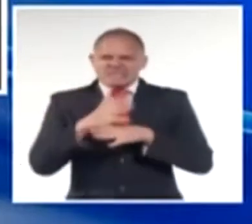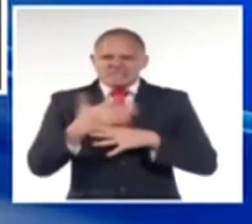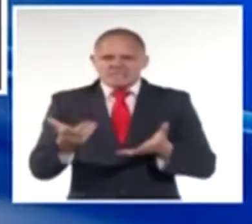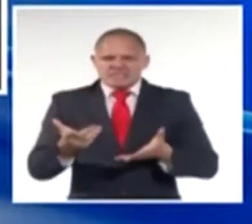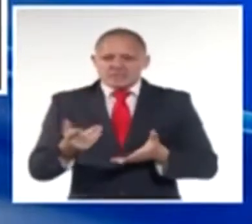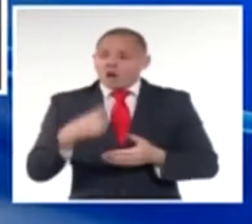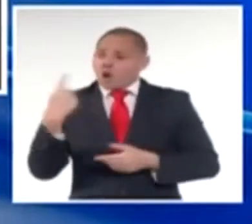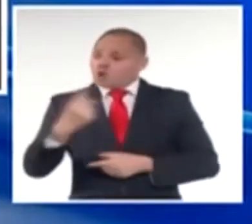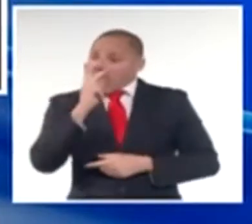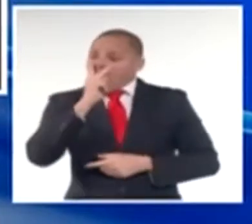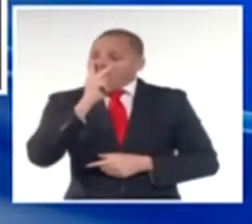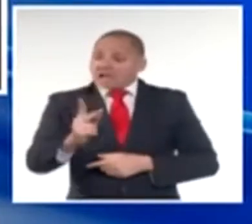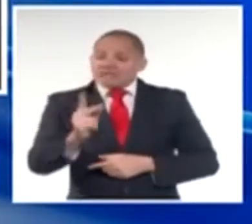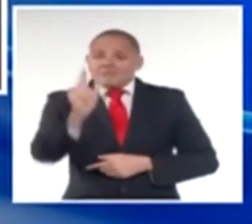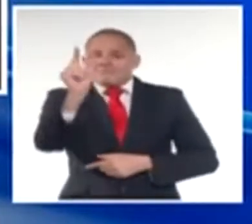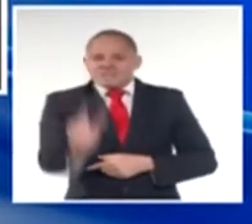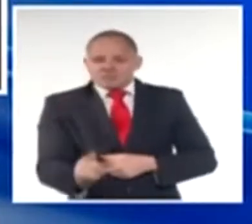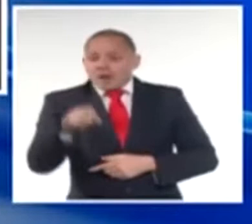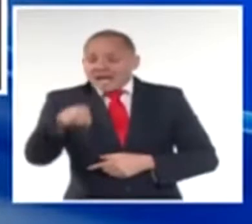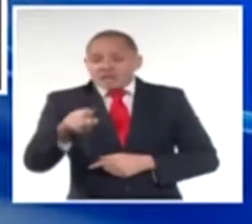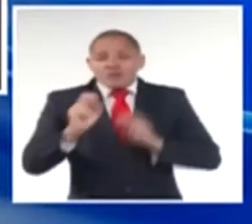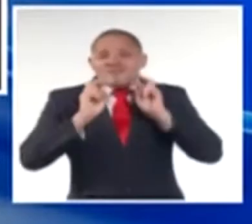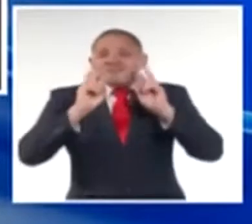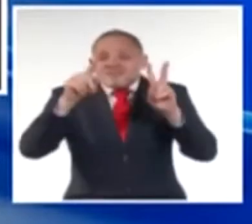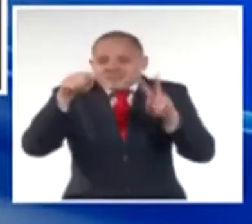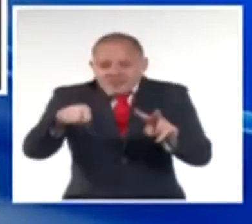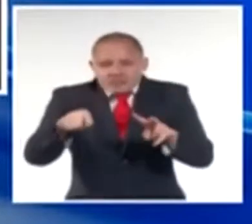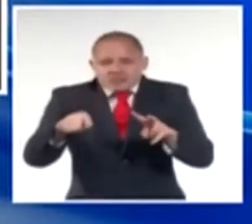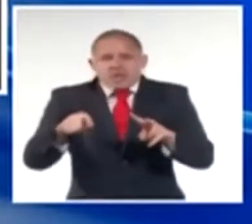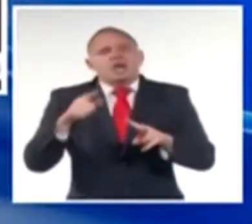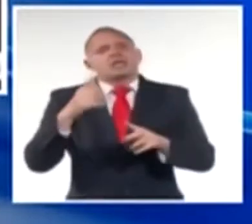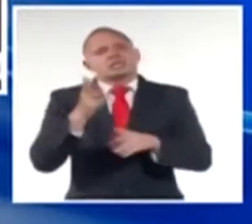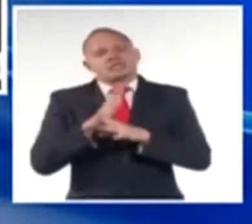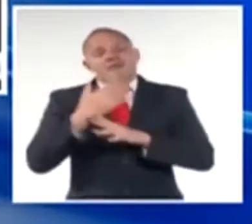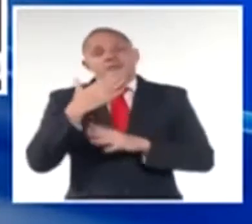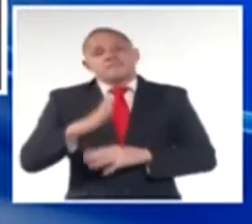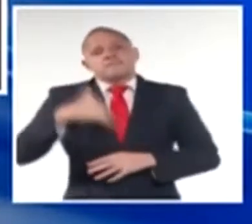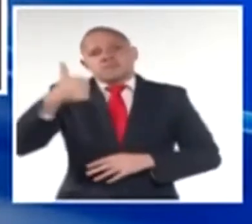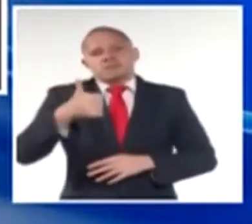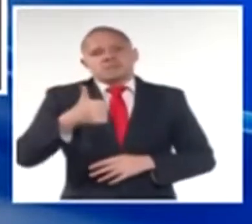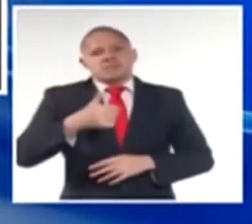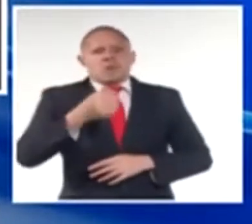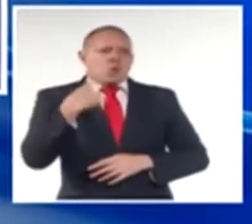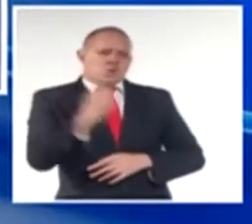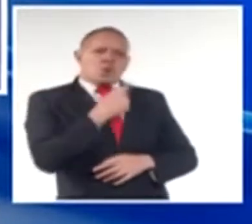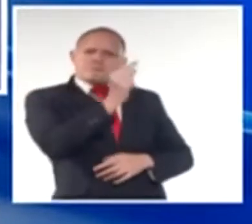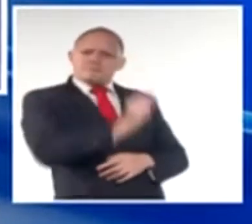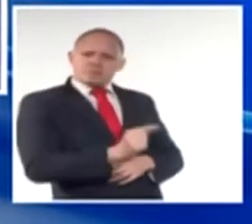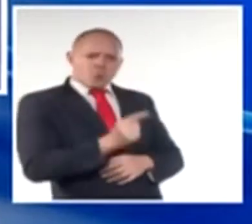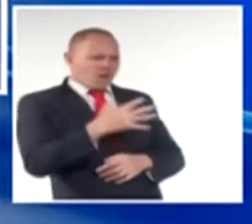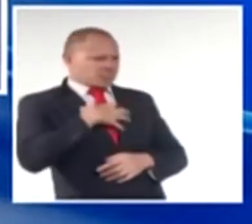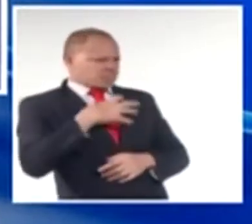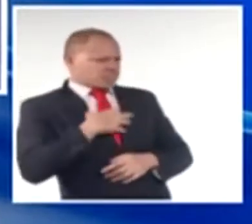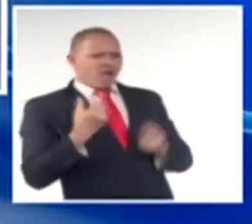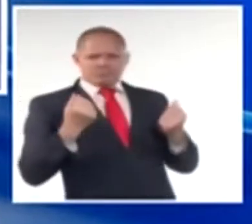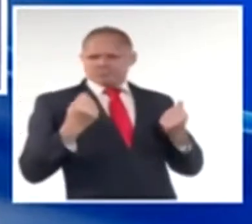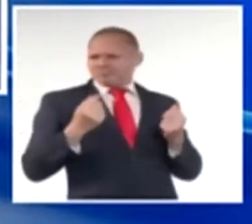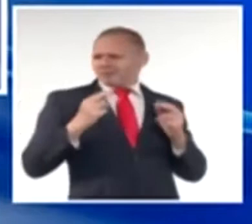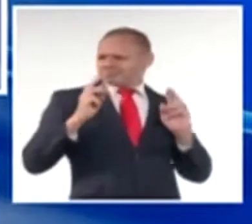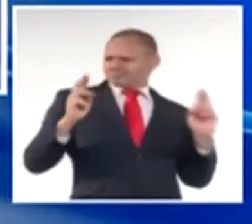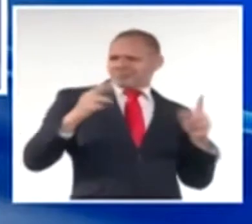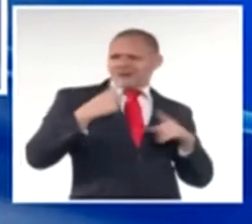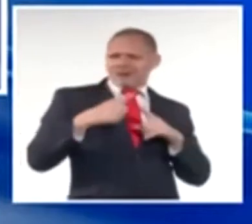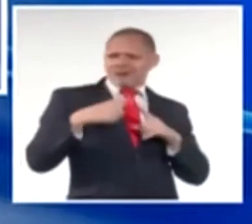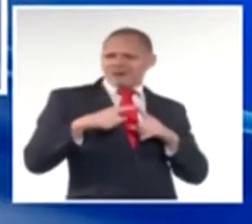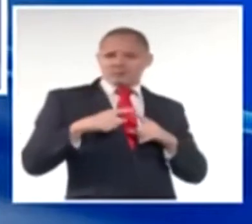un solo ser humano que todas las propiedades del hombre más rico de la tierra, destaca el acompañamiento del